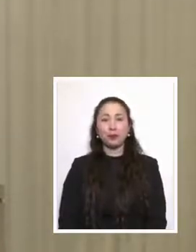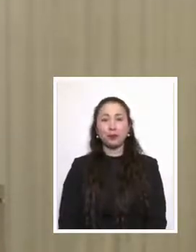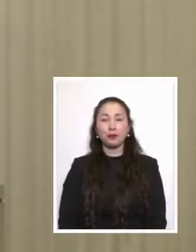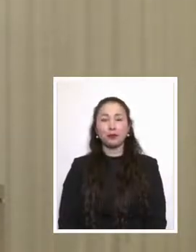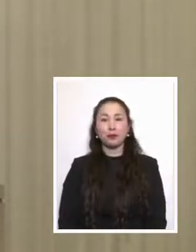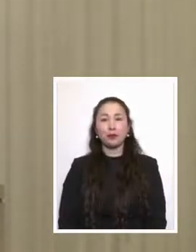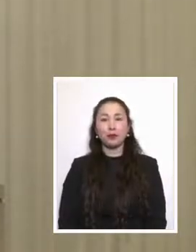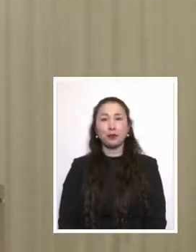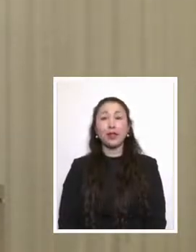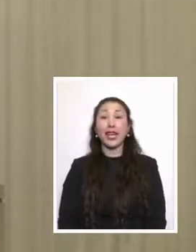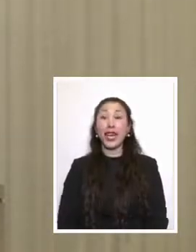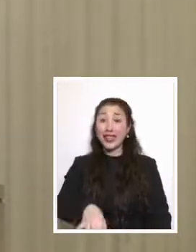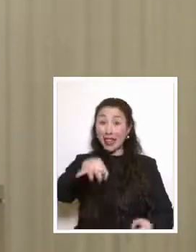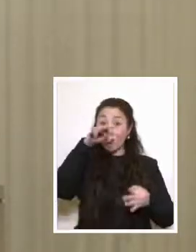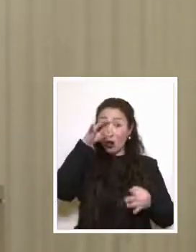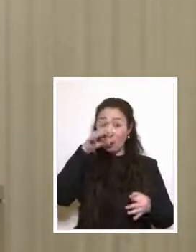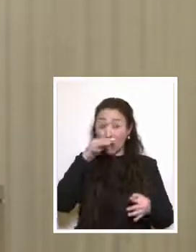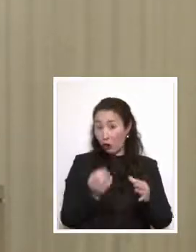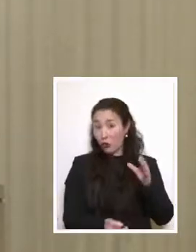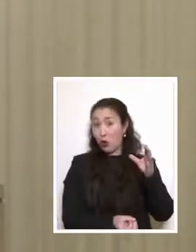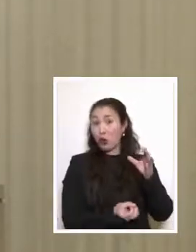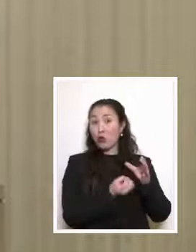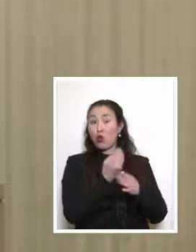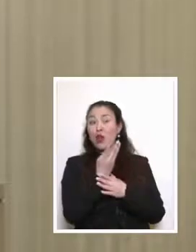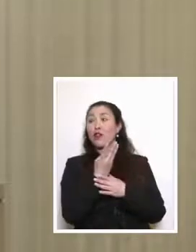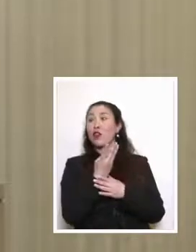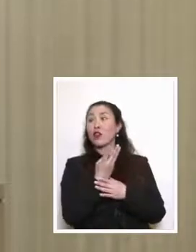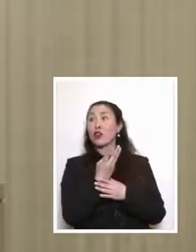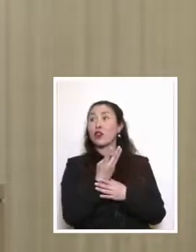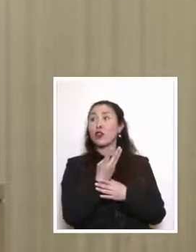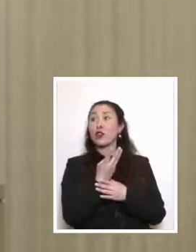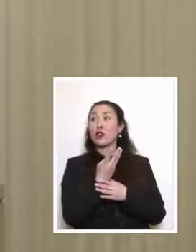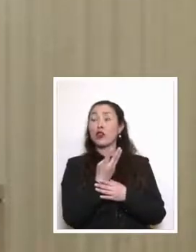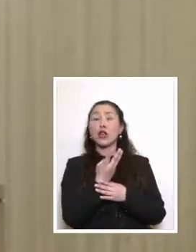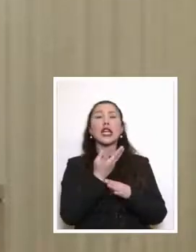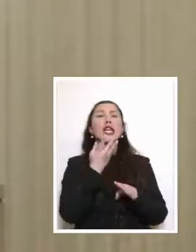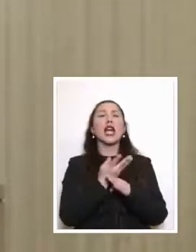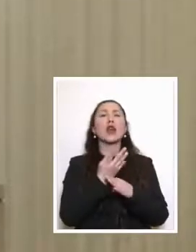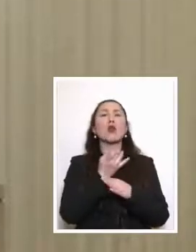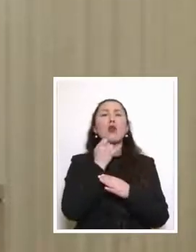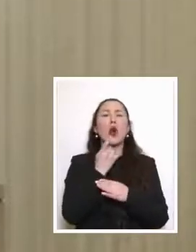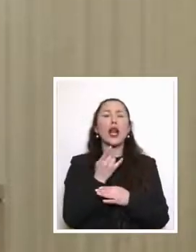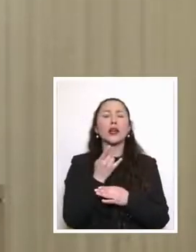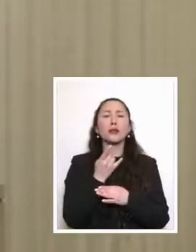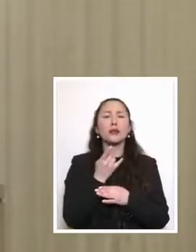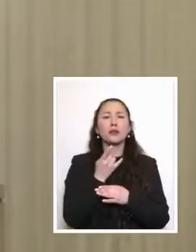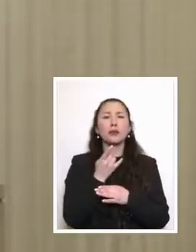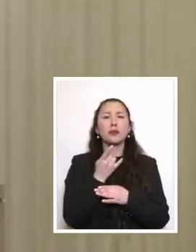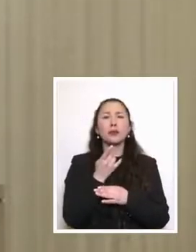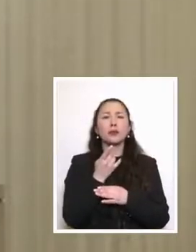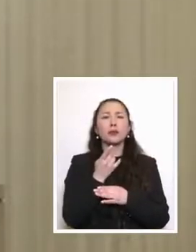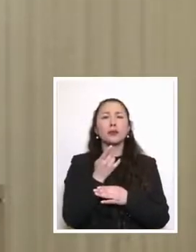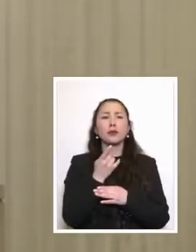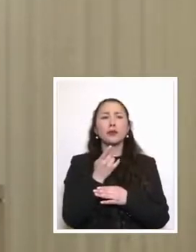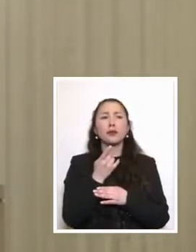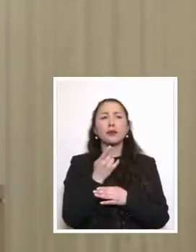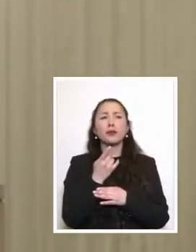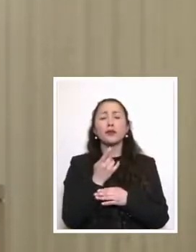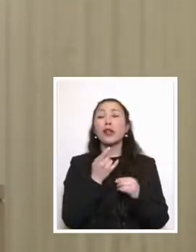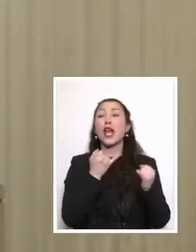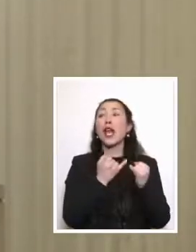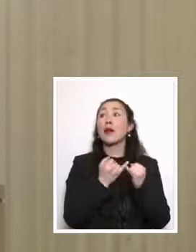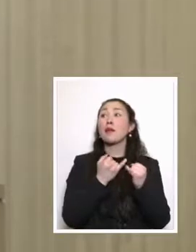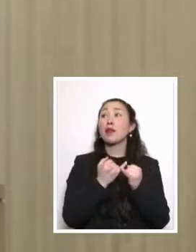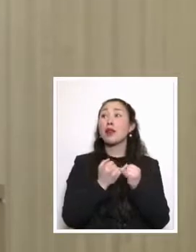digamos, es que este informe es el insumo principal de aquella cumbre, de esta cumbre y de este movimiento que se está haciendo, ¿no? Amigos y amigas,